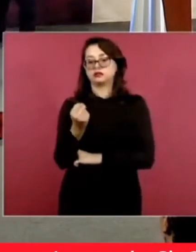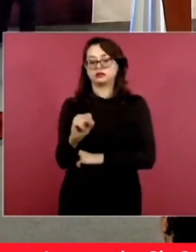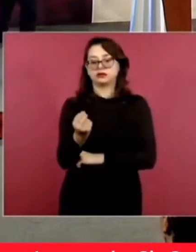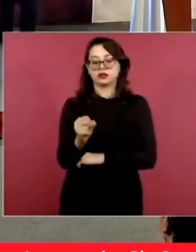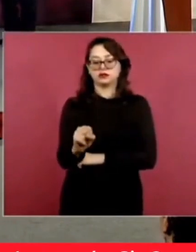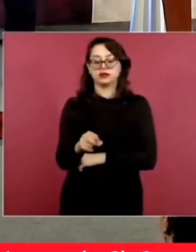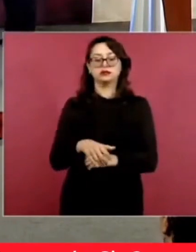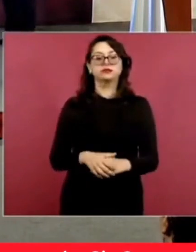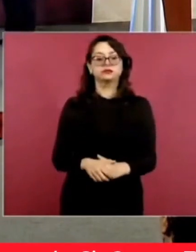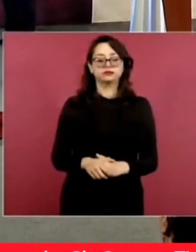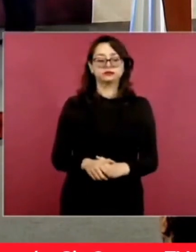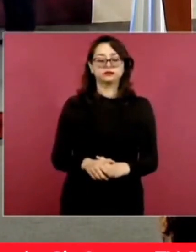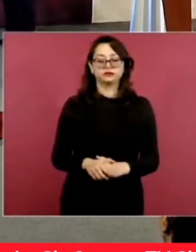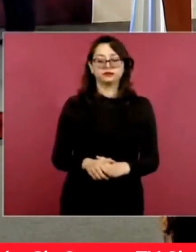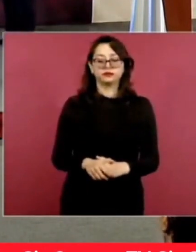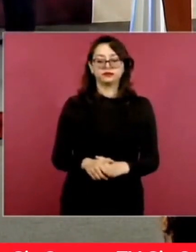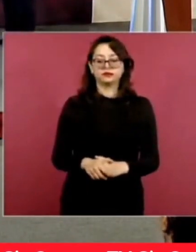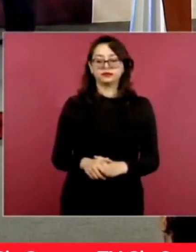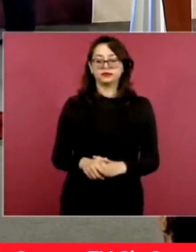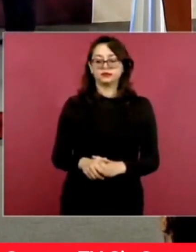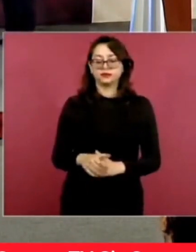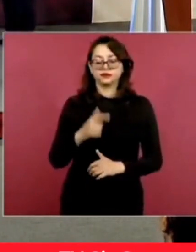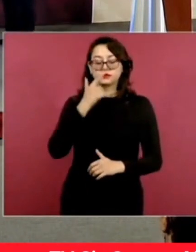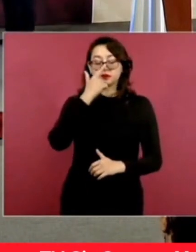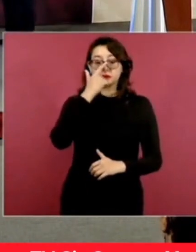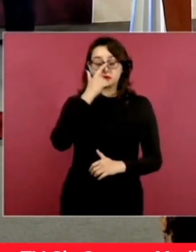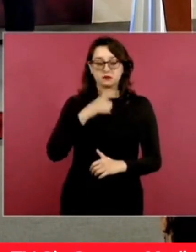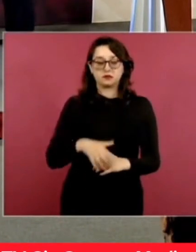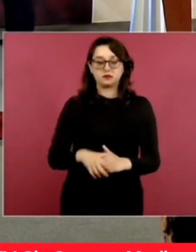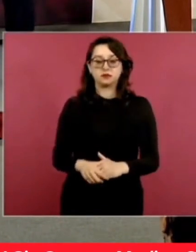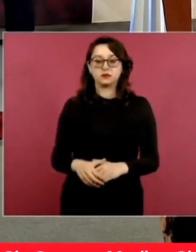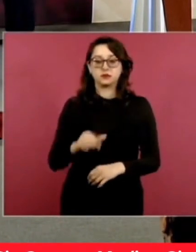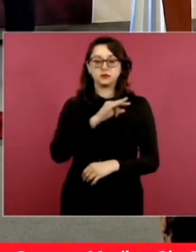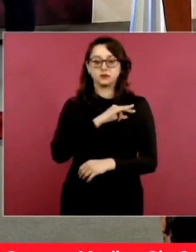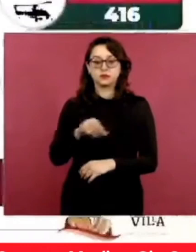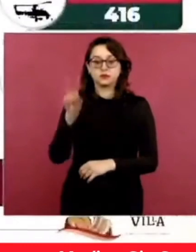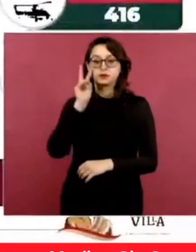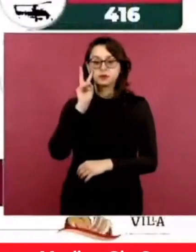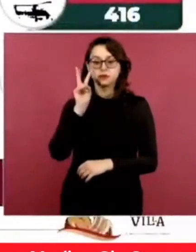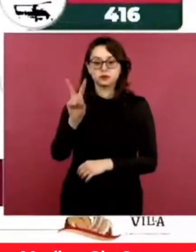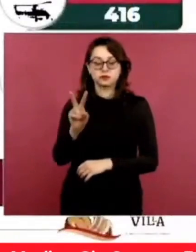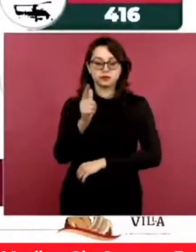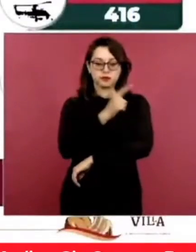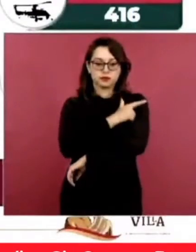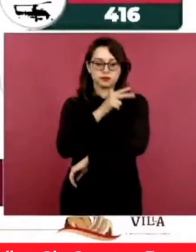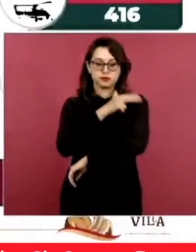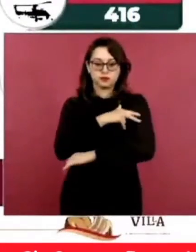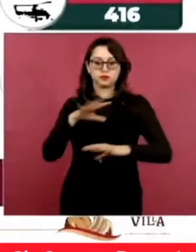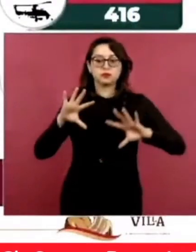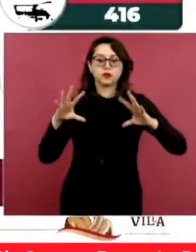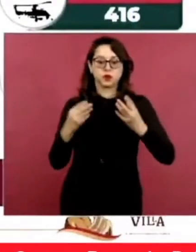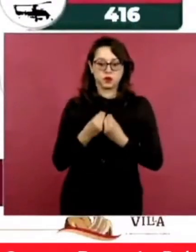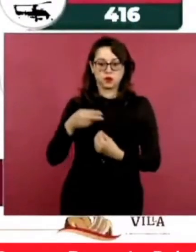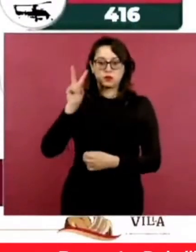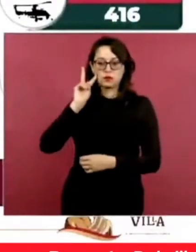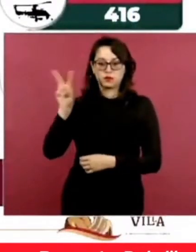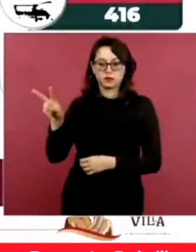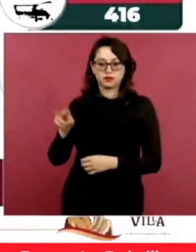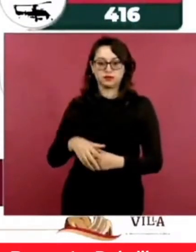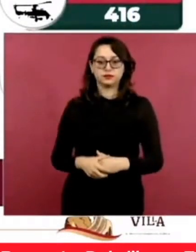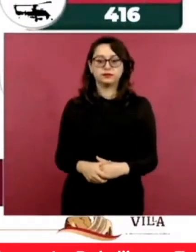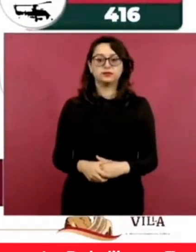aquí lo que podemos ver Es el estado de fuerza de los efectivos de la guardia nacional ciento veintiún